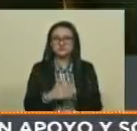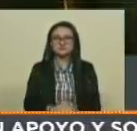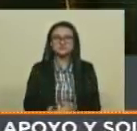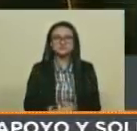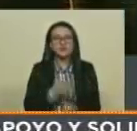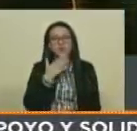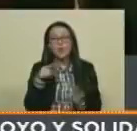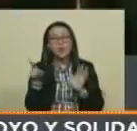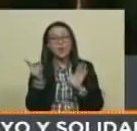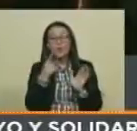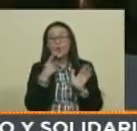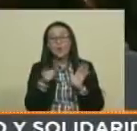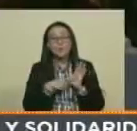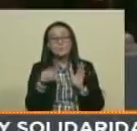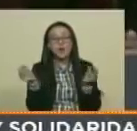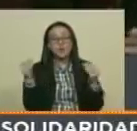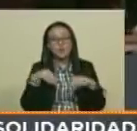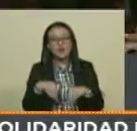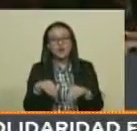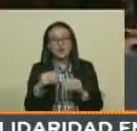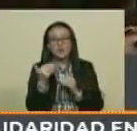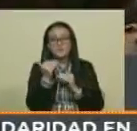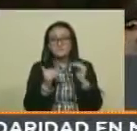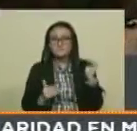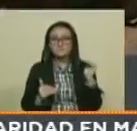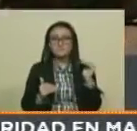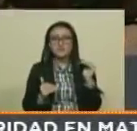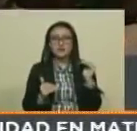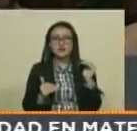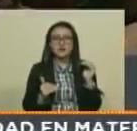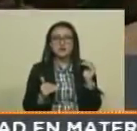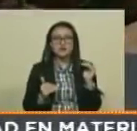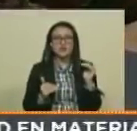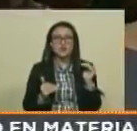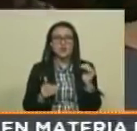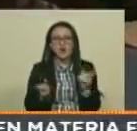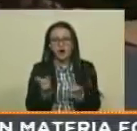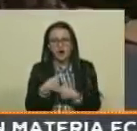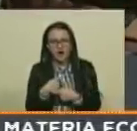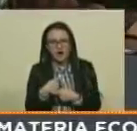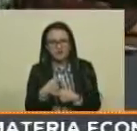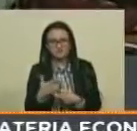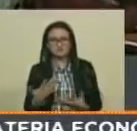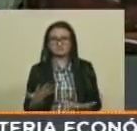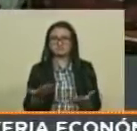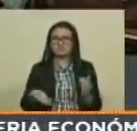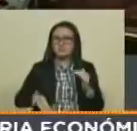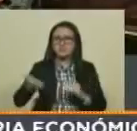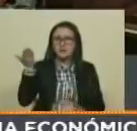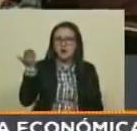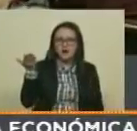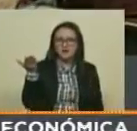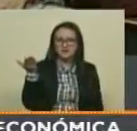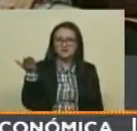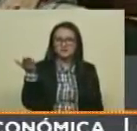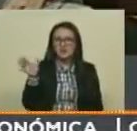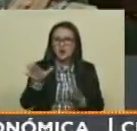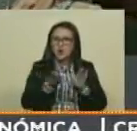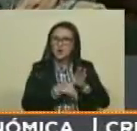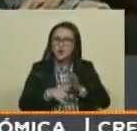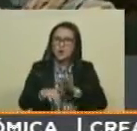acuerdos, acciones de sabotaje, disminución sin explicación del suministro de gas, aumento desmedido del índice de